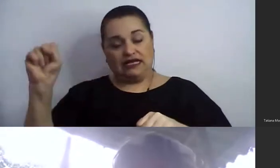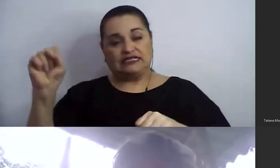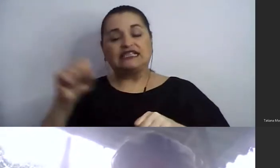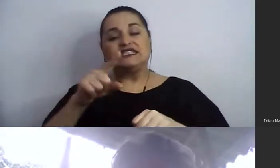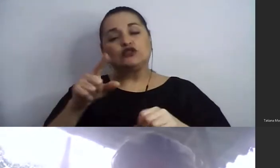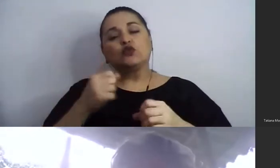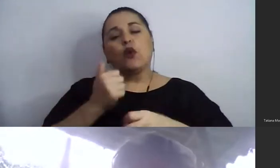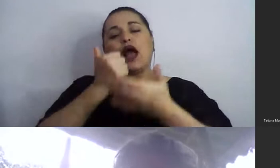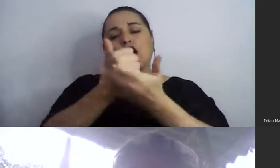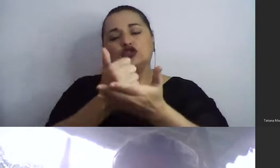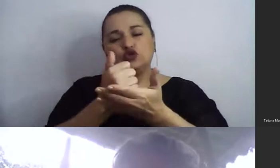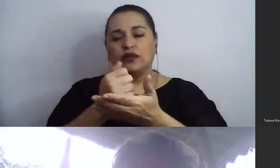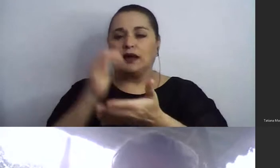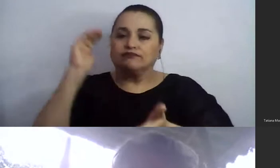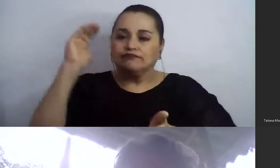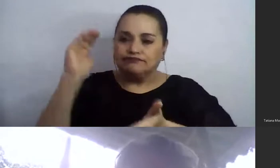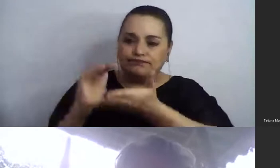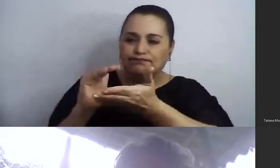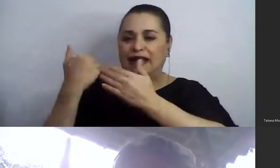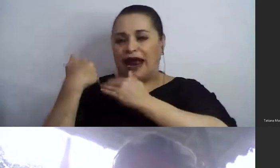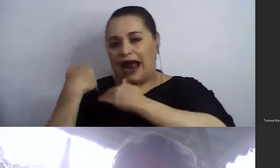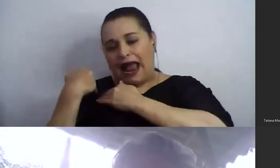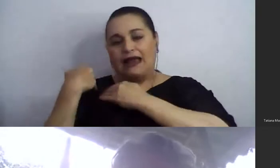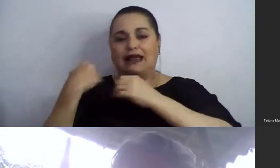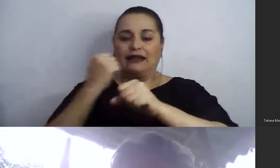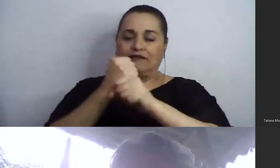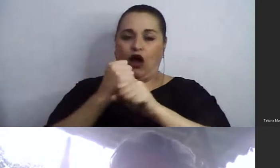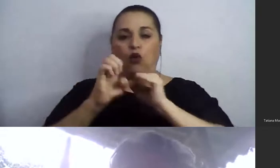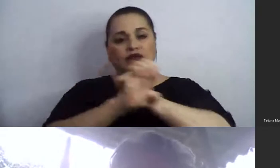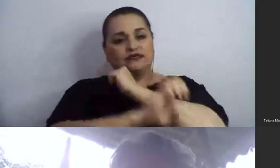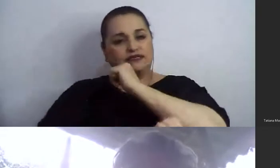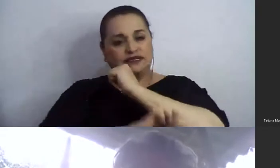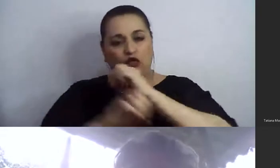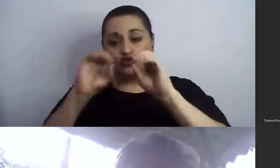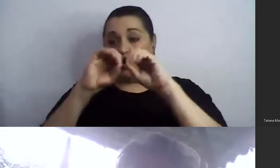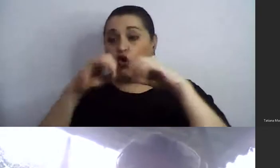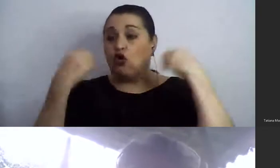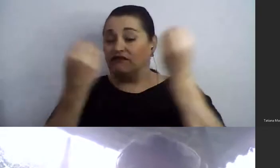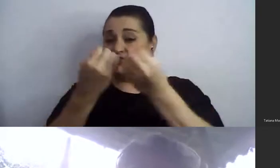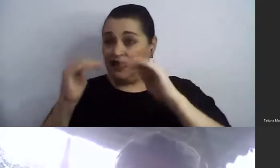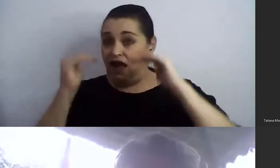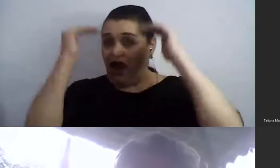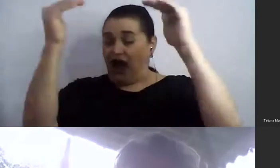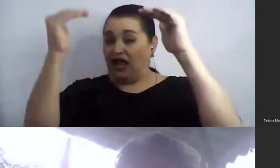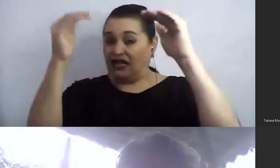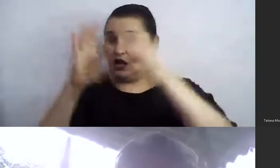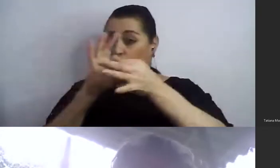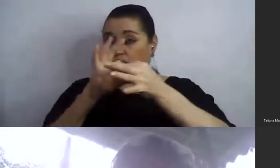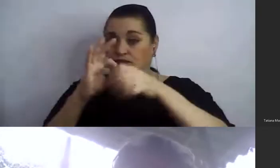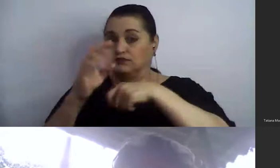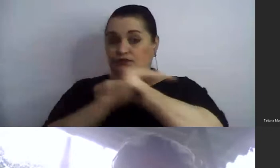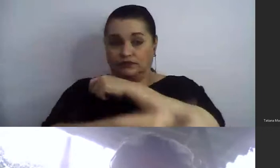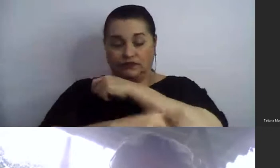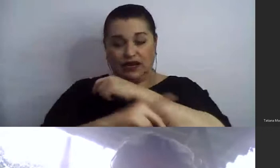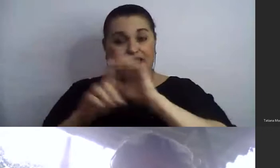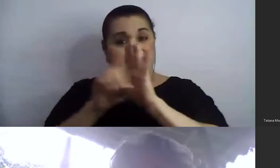a reducir la carga de trabajo para los estados la oficina de la alta comisionada de las naciones unidas para los derechos humanos